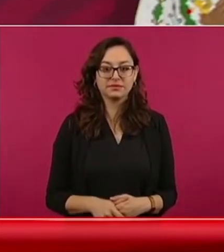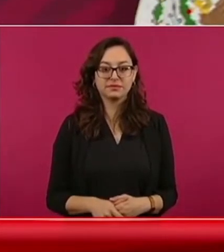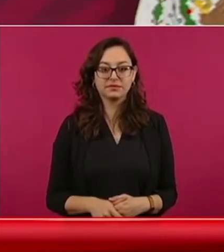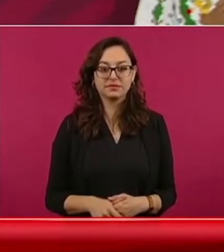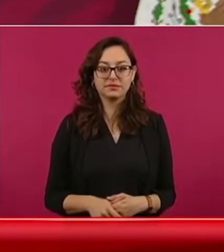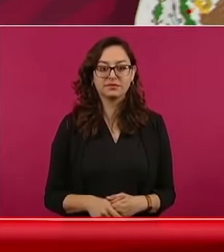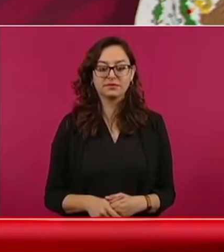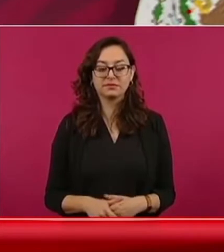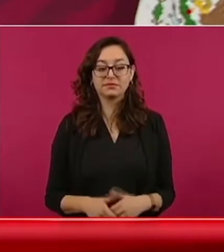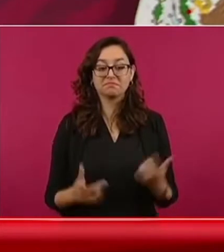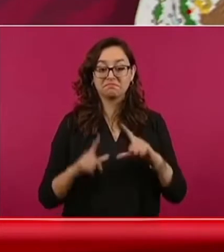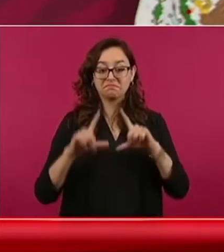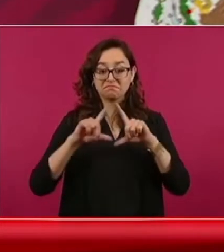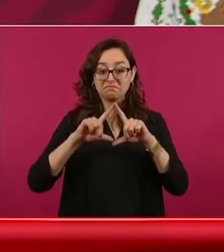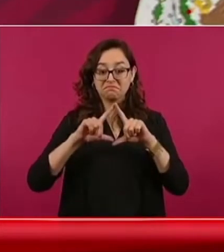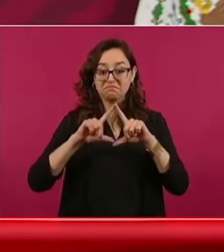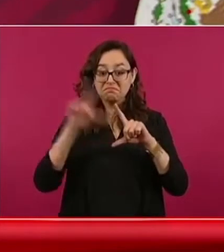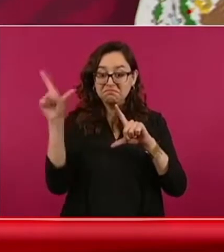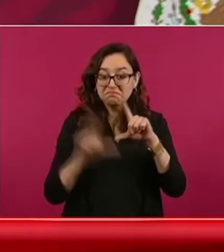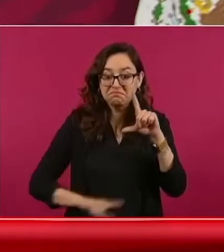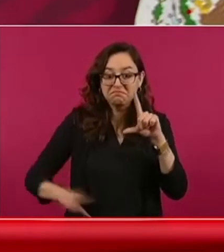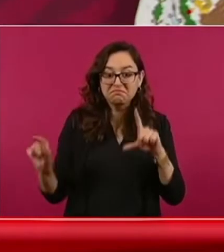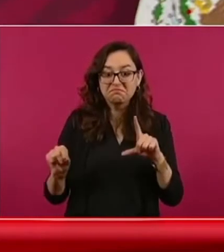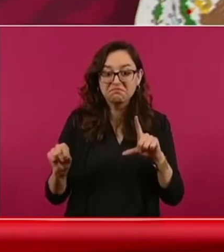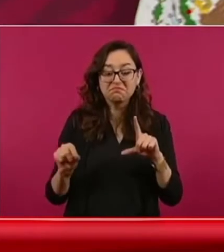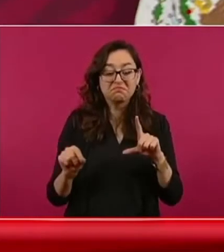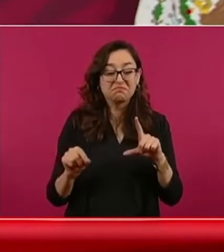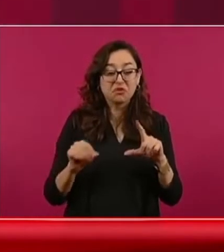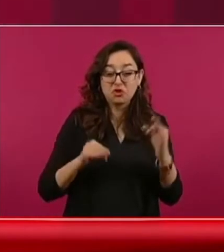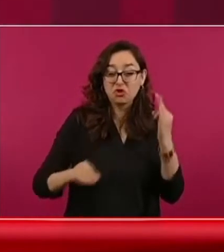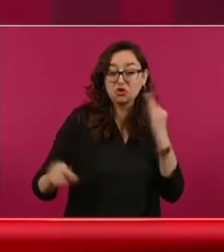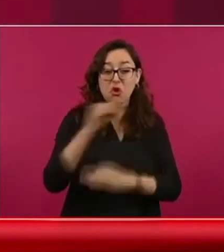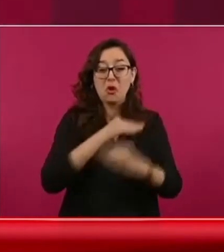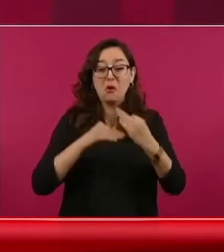a nivel nacional en ataques,